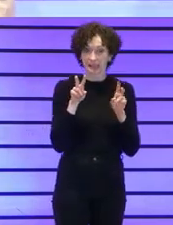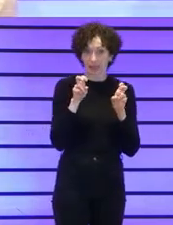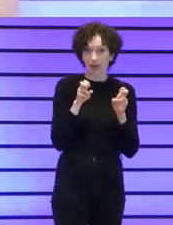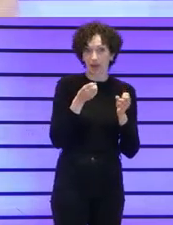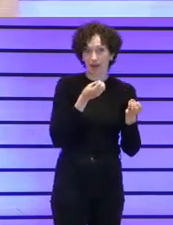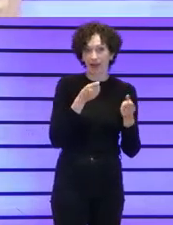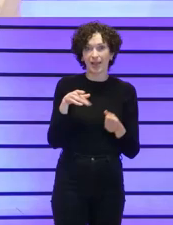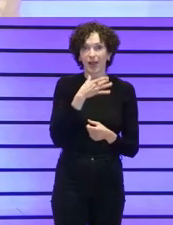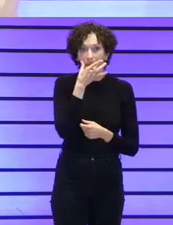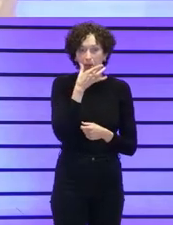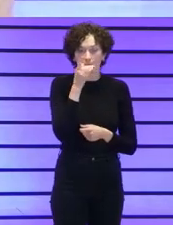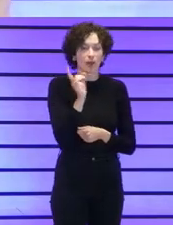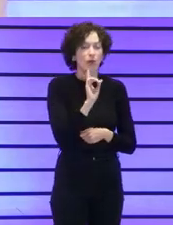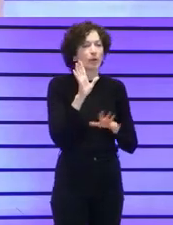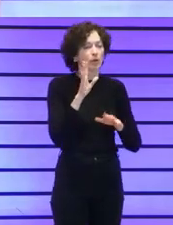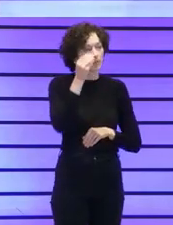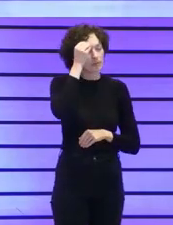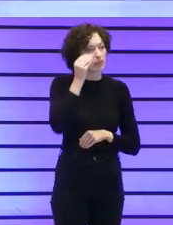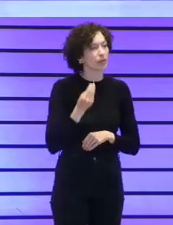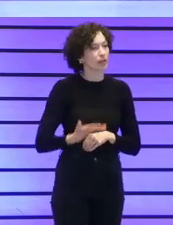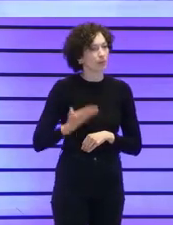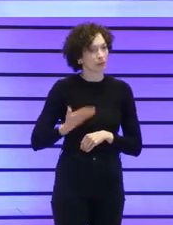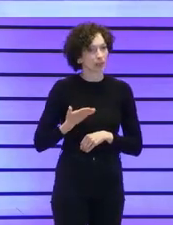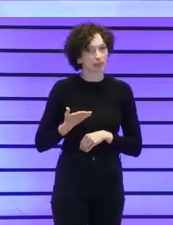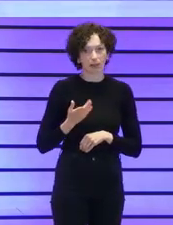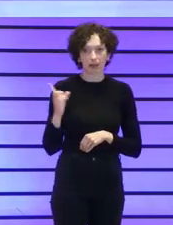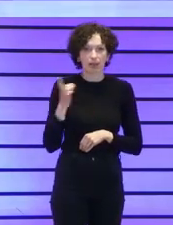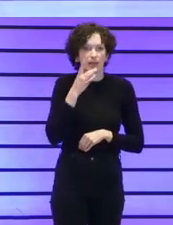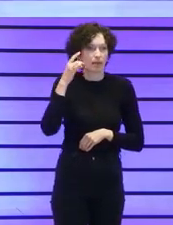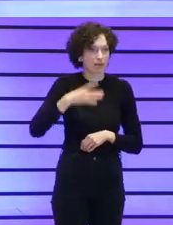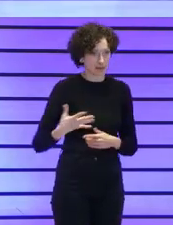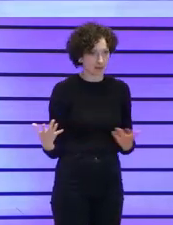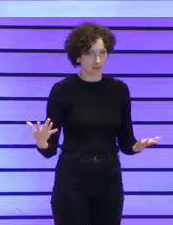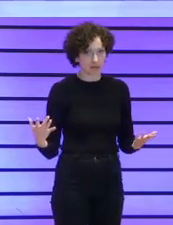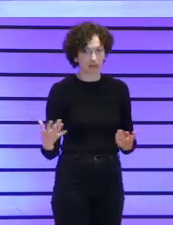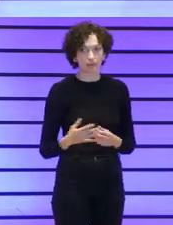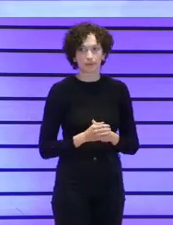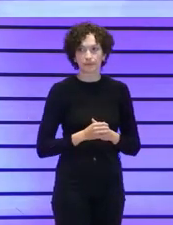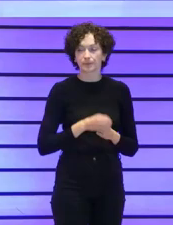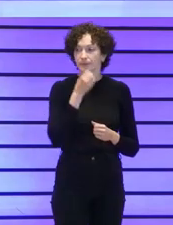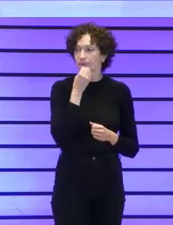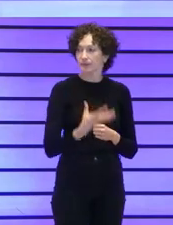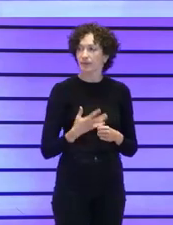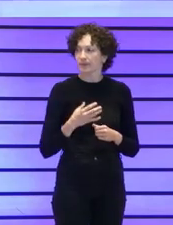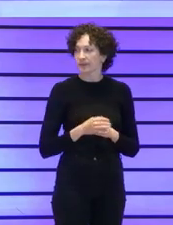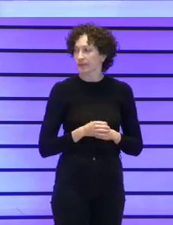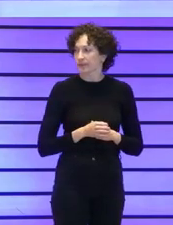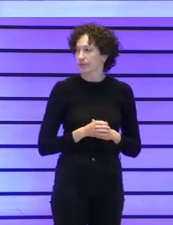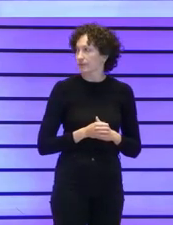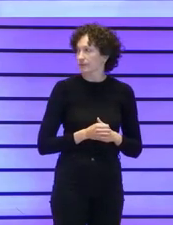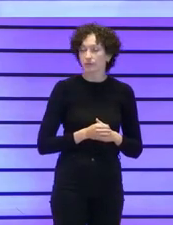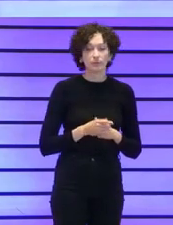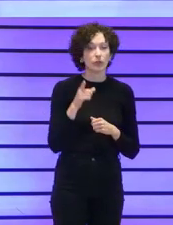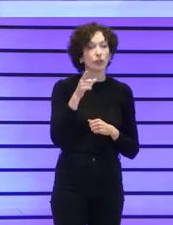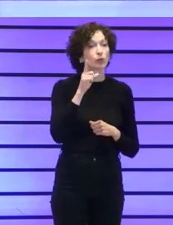que me parece muy importante que nosotros sepamos con quién estamos contando en el Congreso, ¿no? Bueno, a ti te gusta decir